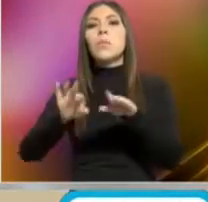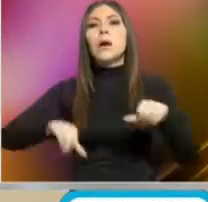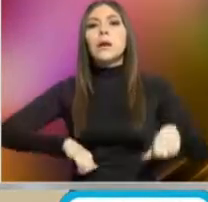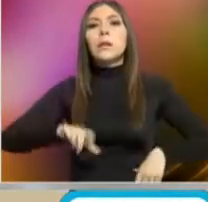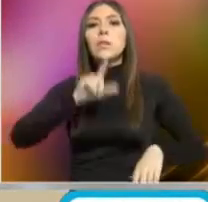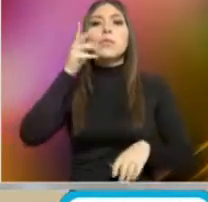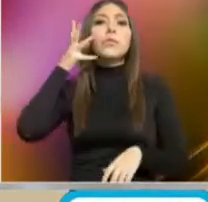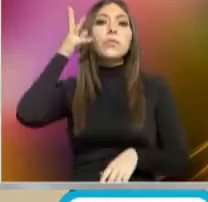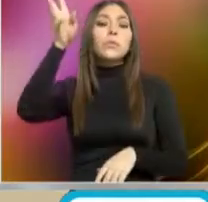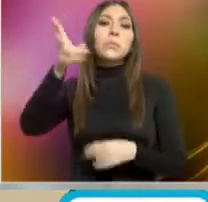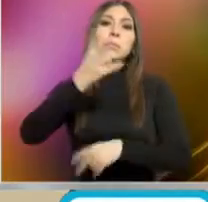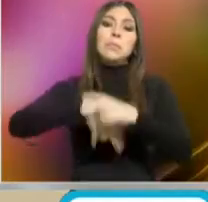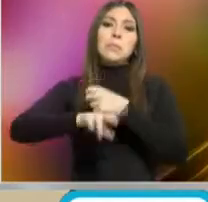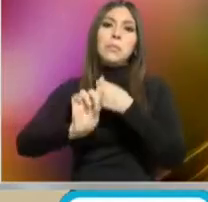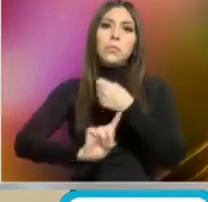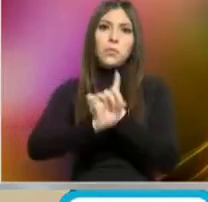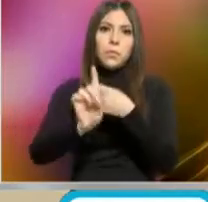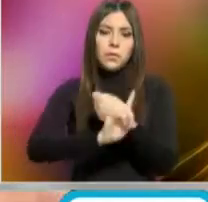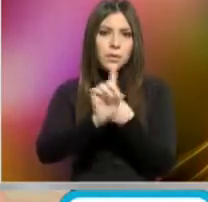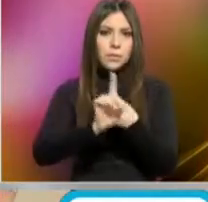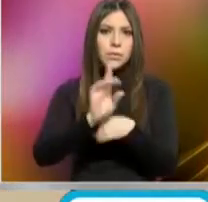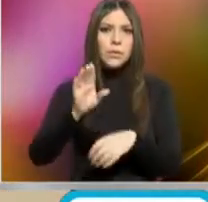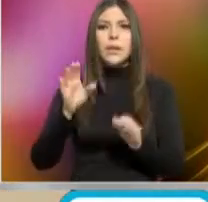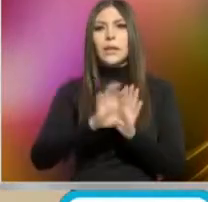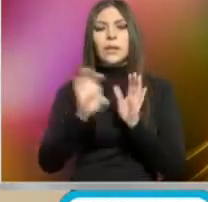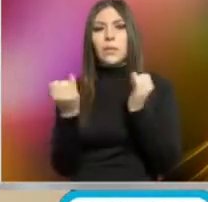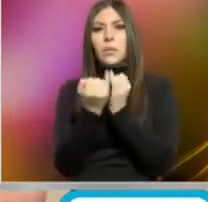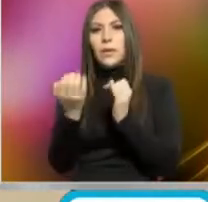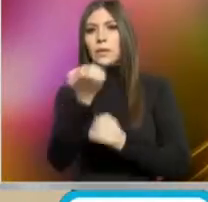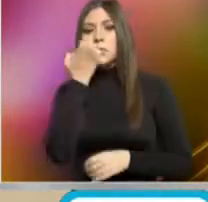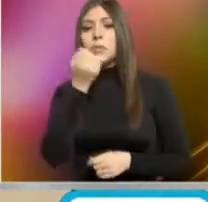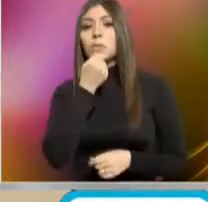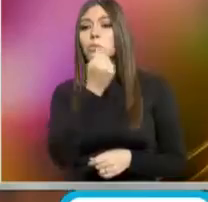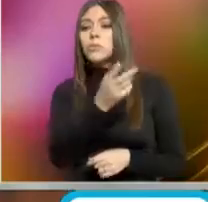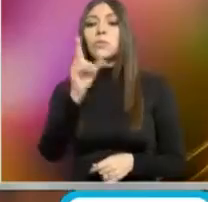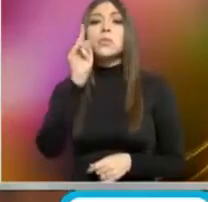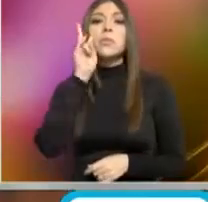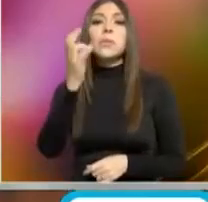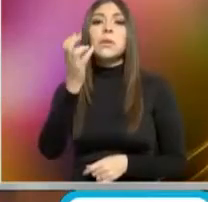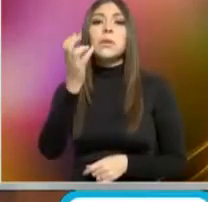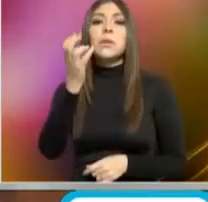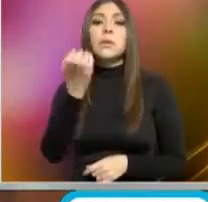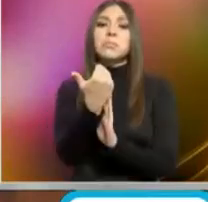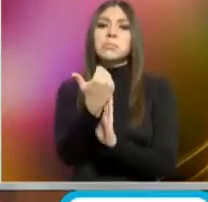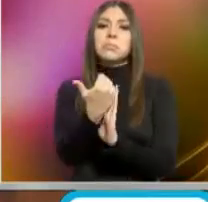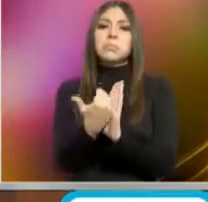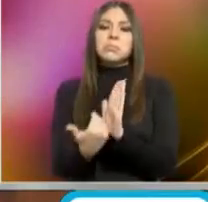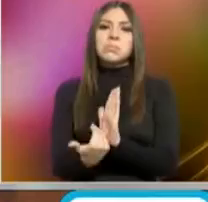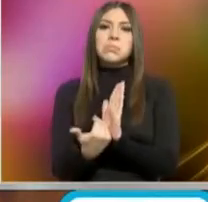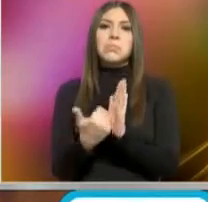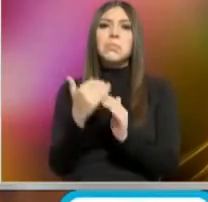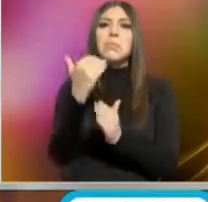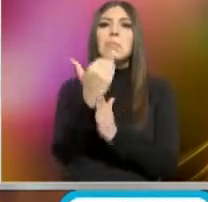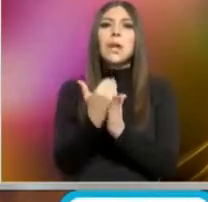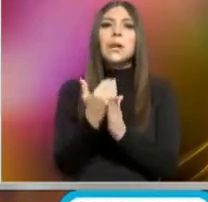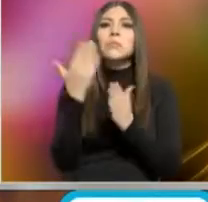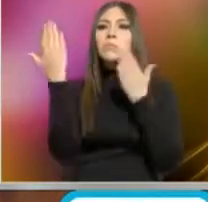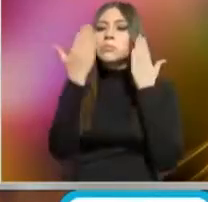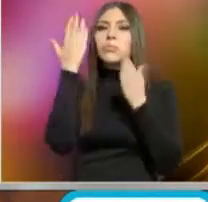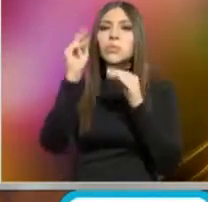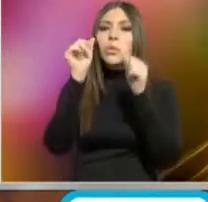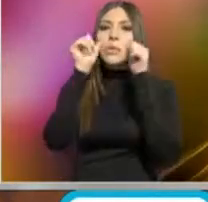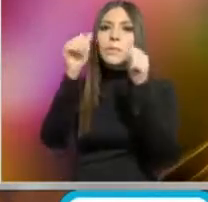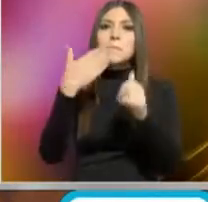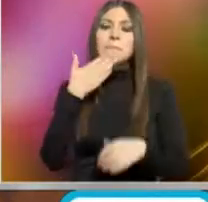causar problemas a futuro, ¿no? Y más que nada escolares, como les decía, pues el niño no ve en la escuela y tiene un bajo desempeño. Claro. Y es muy importante es. tener la